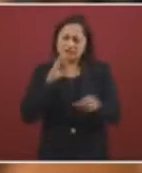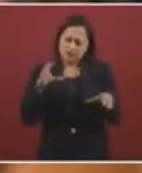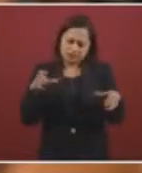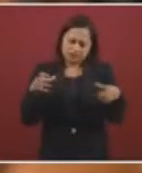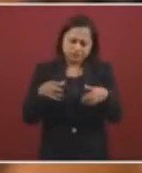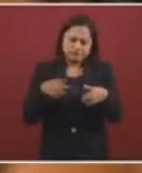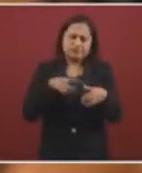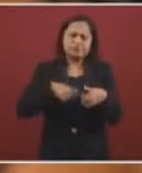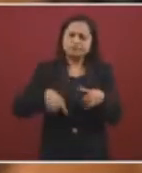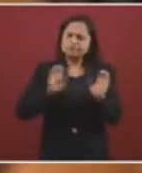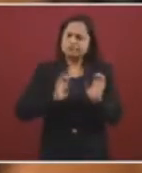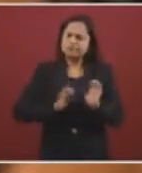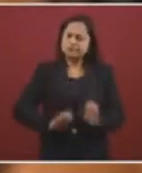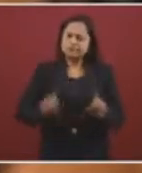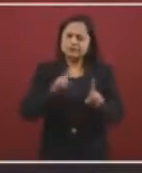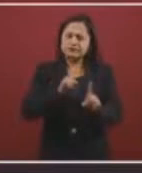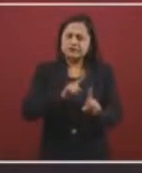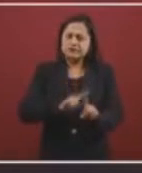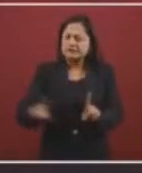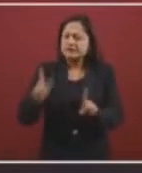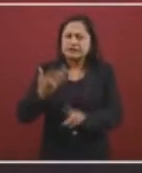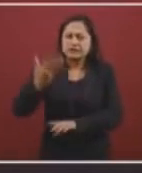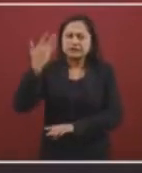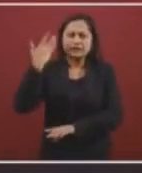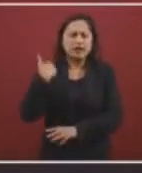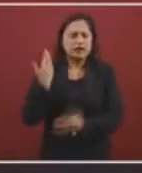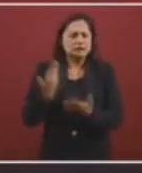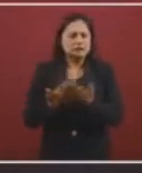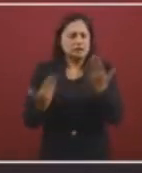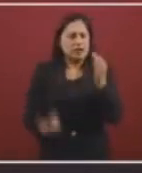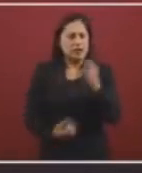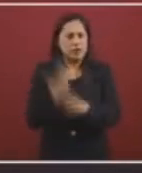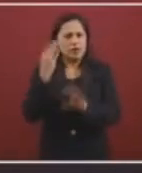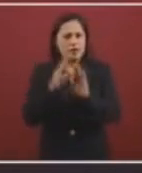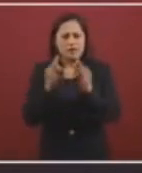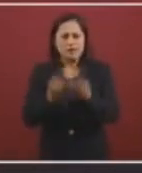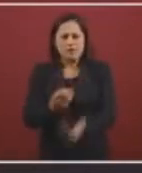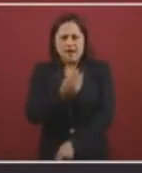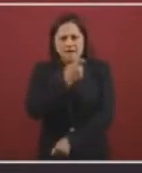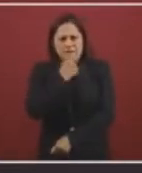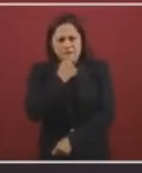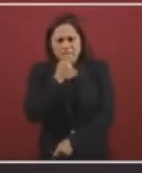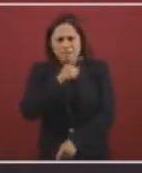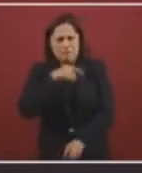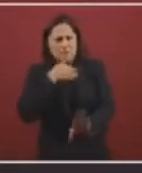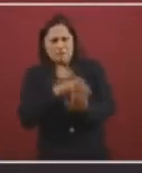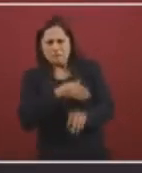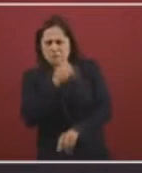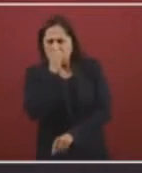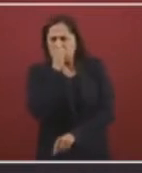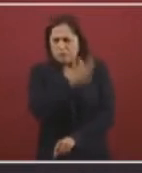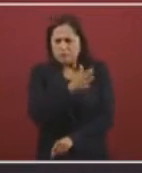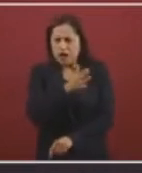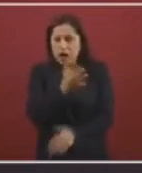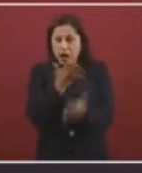distinguido distinto diferente y sima absolutamente nuevo una rechifla que ella saludaba desde que yo tengo memoria